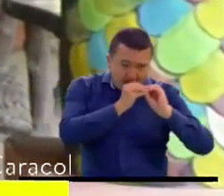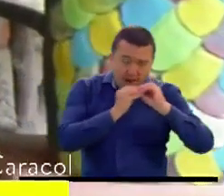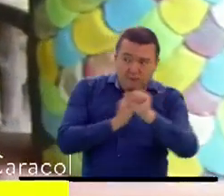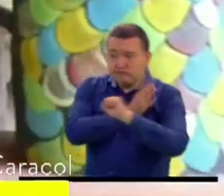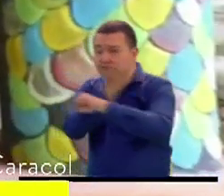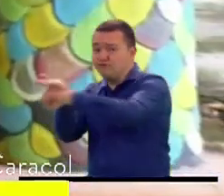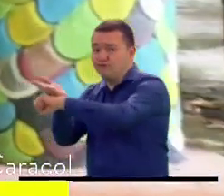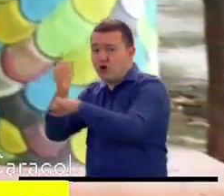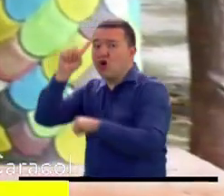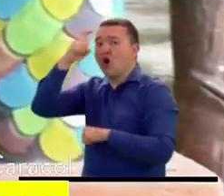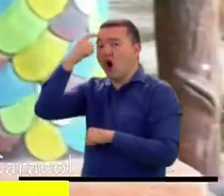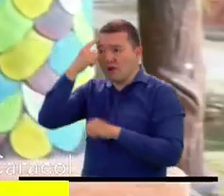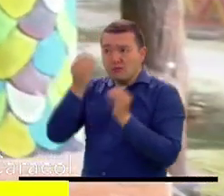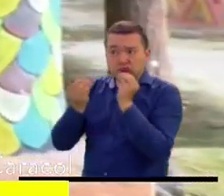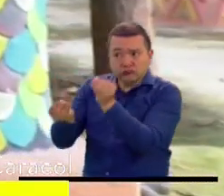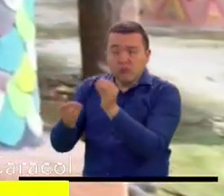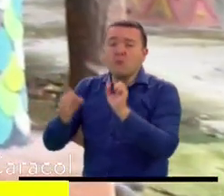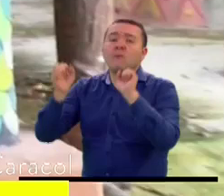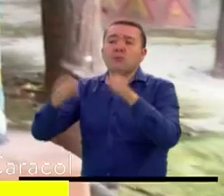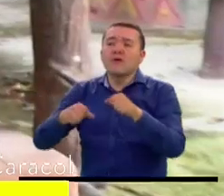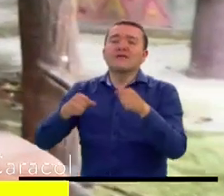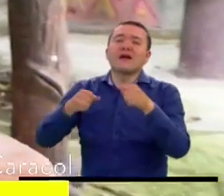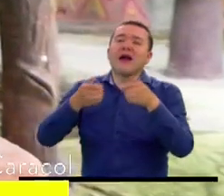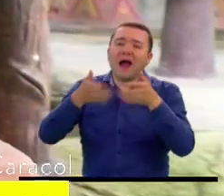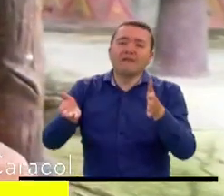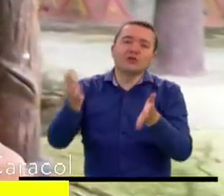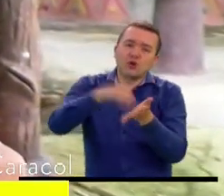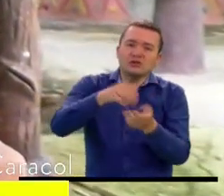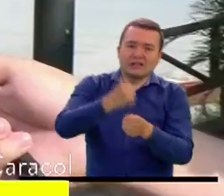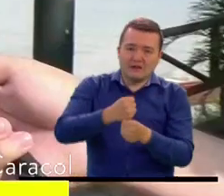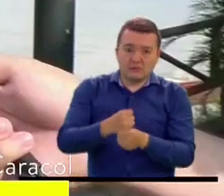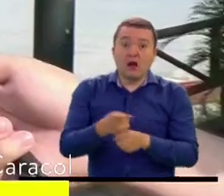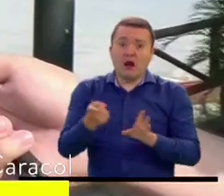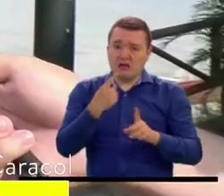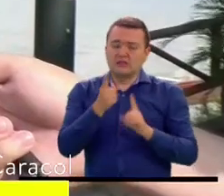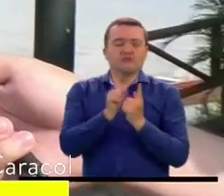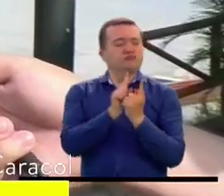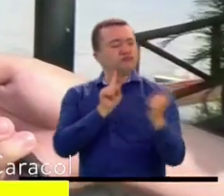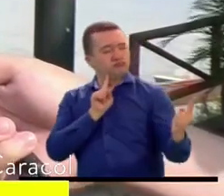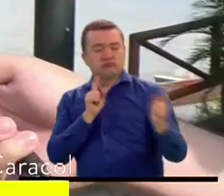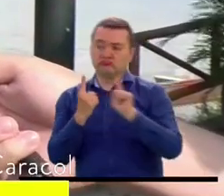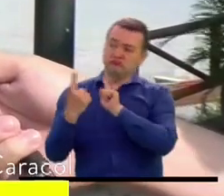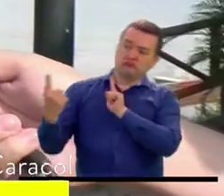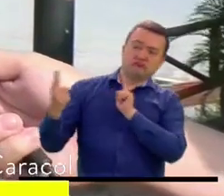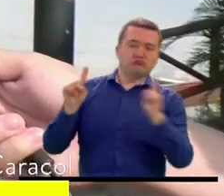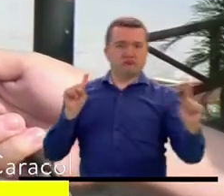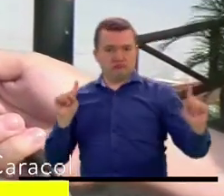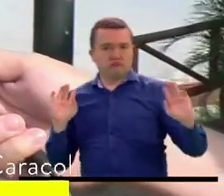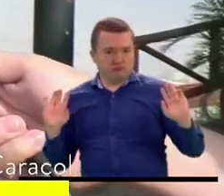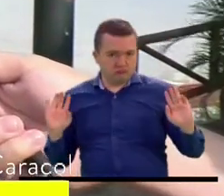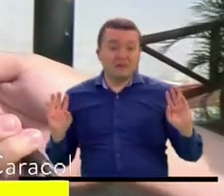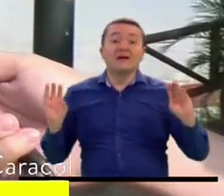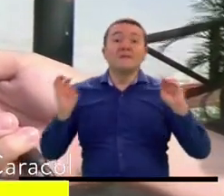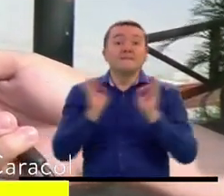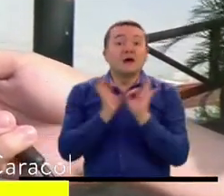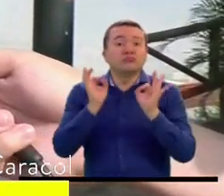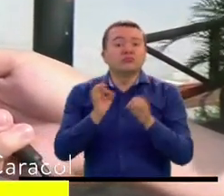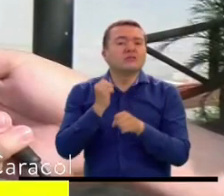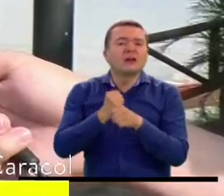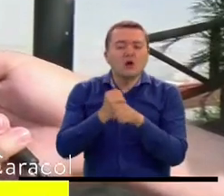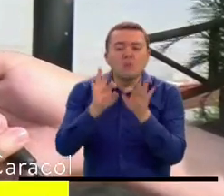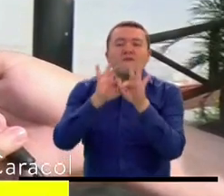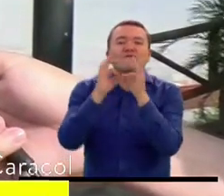gobierno nacional. Va a haber distanciamiento, se van a trabajar en base a núcleos familiares y asimismo